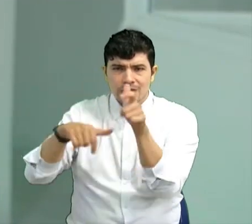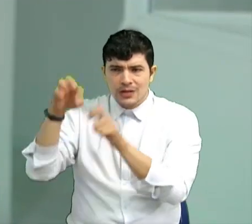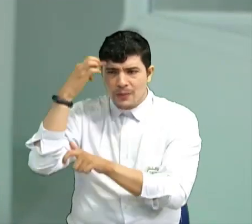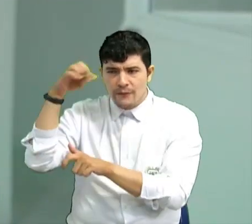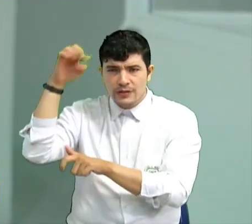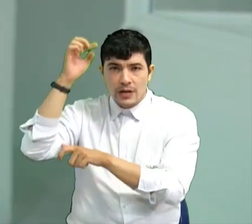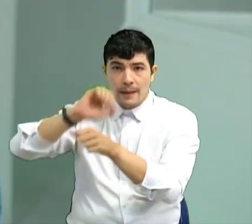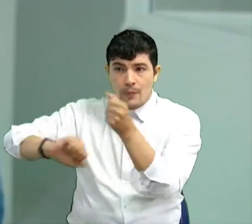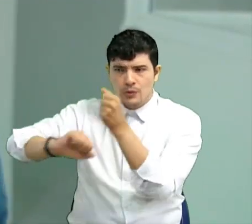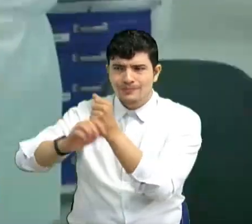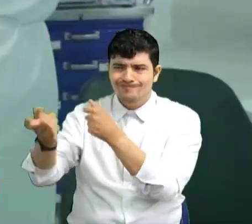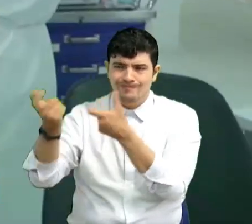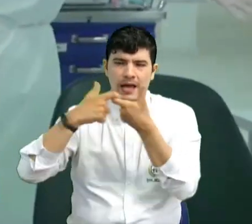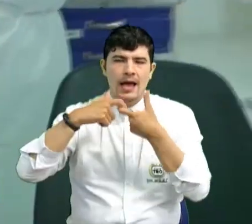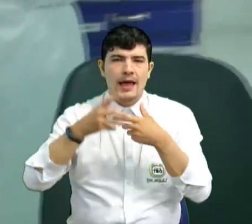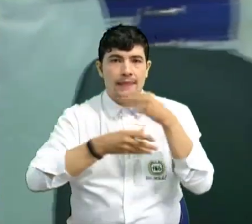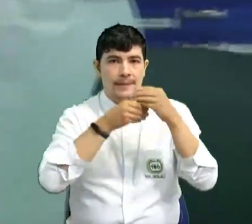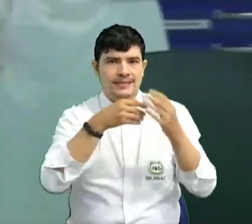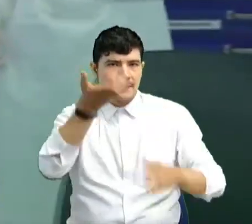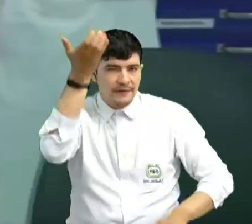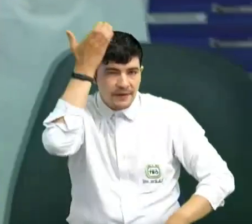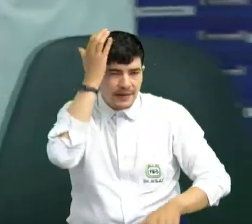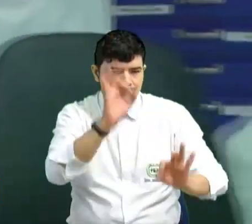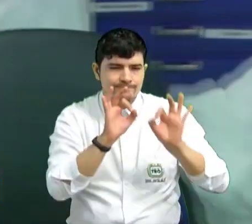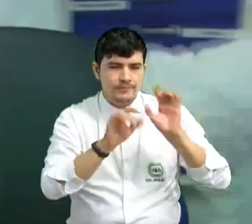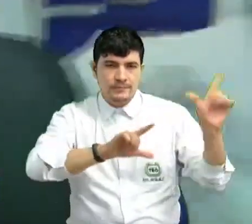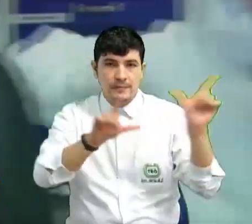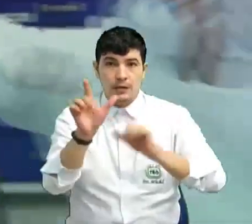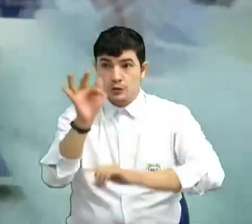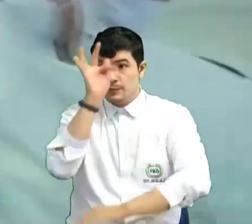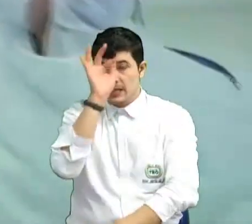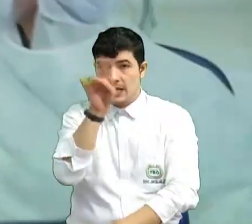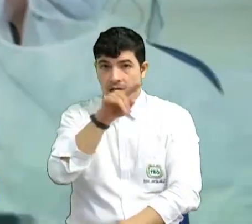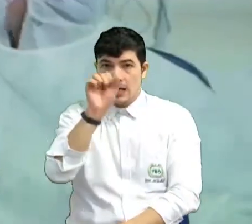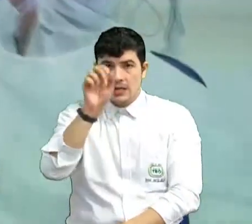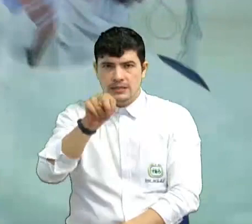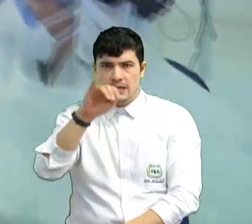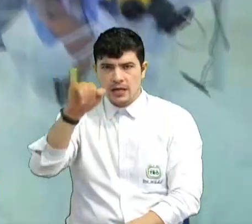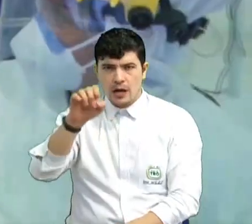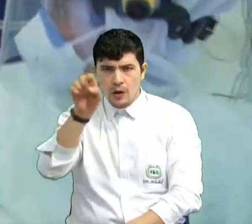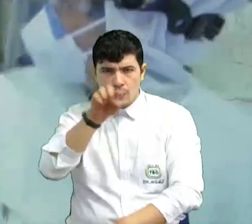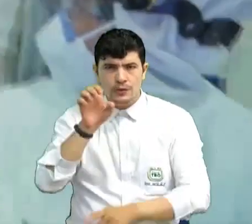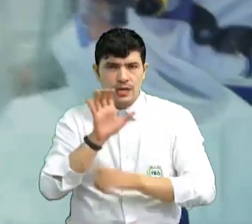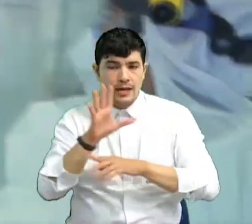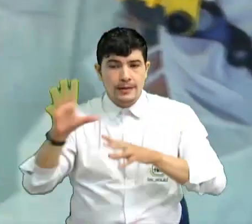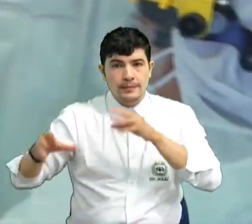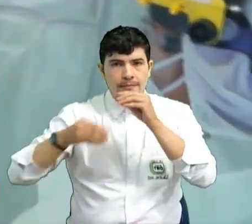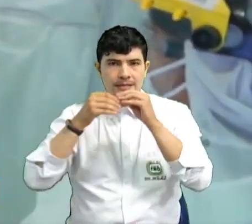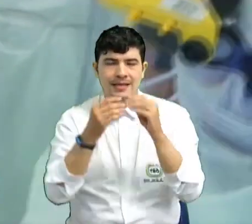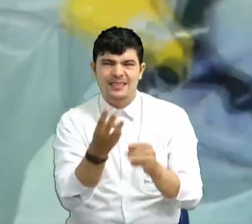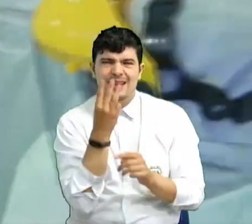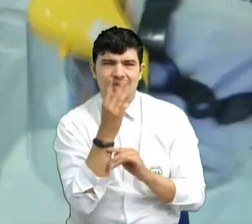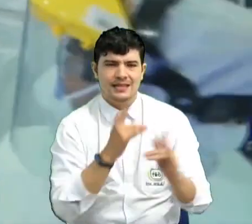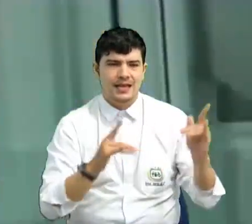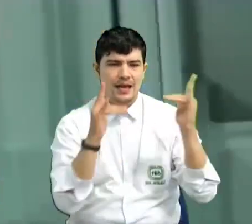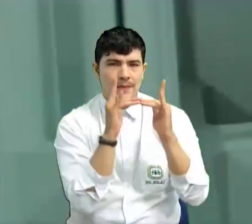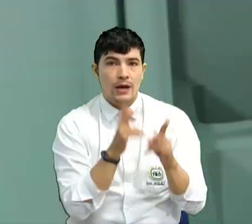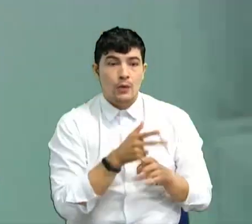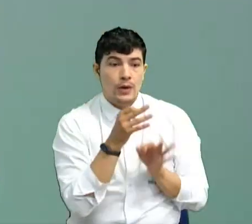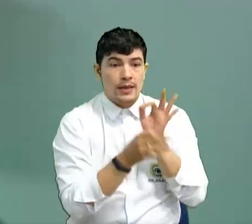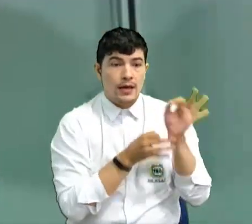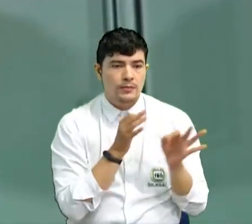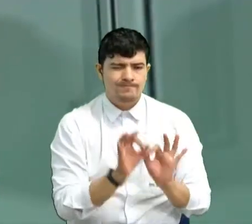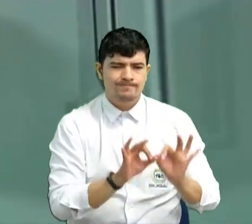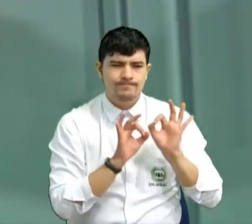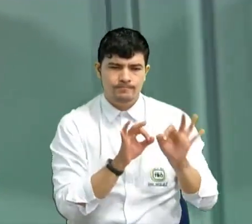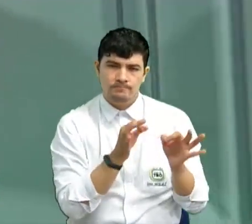y toda la parte de enfermería que ya está lista. La Clínica San José se suma a este propósito poniendo en marcha 3 unidades de cuidados intermedios y